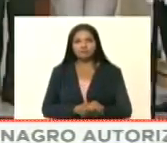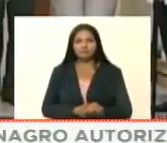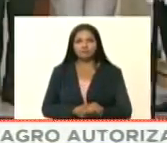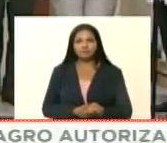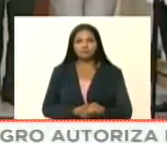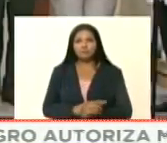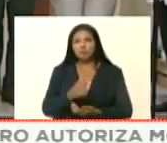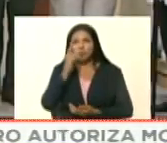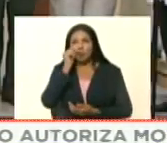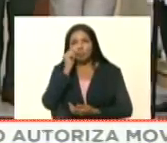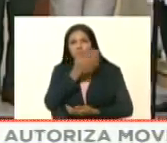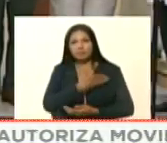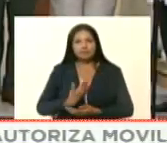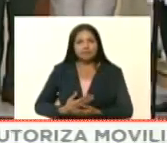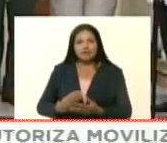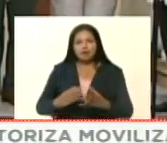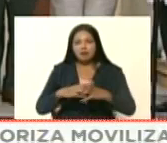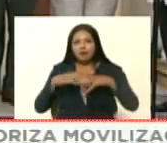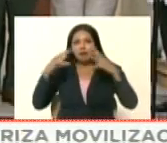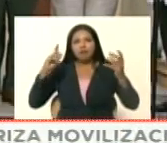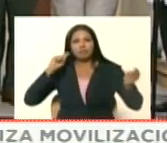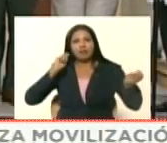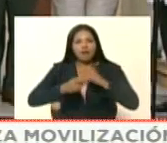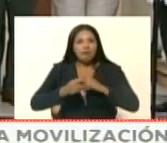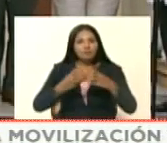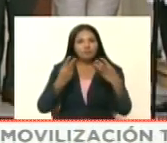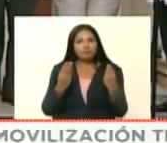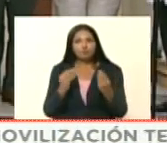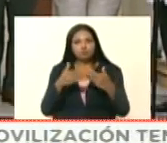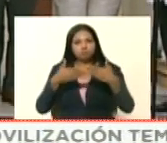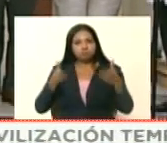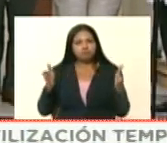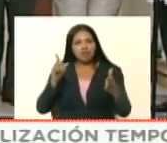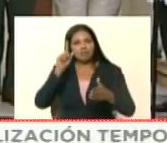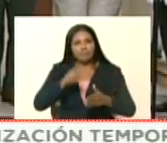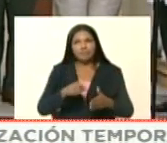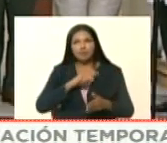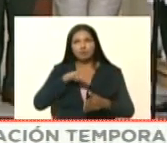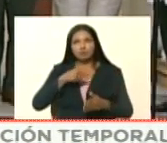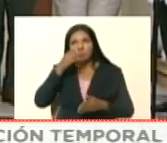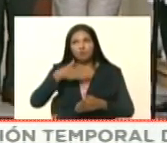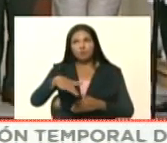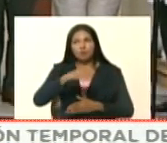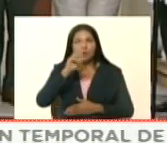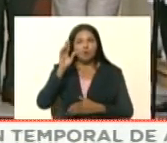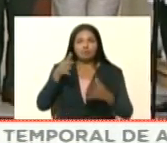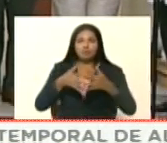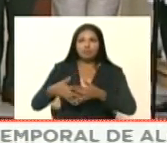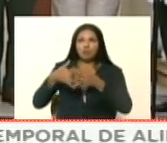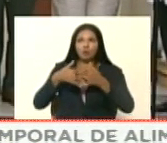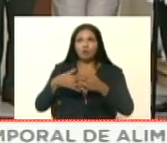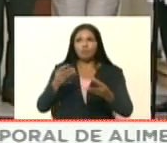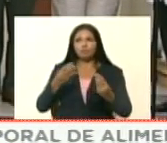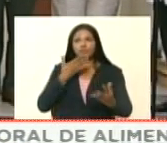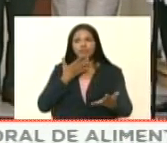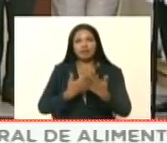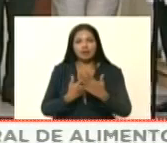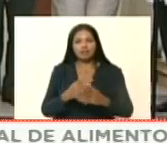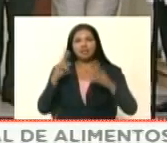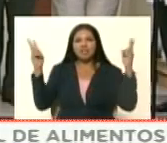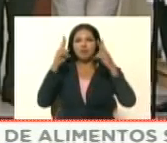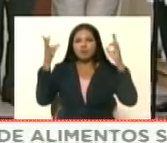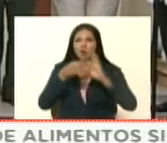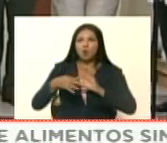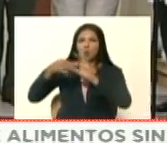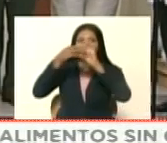Allende, grandes cambios, grandes alamedas que se abrirán también para el pueblo estadounidense. Muchas gracias. Que viva la